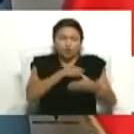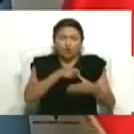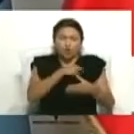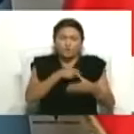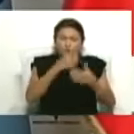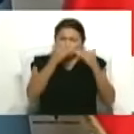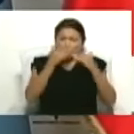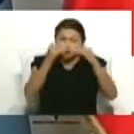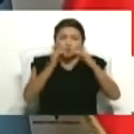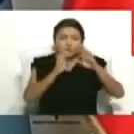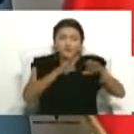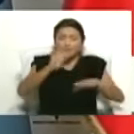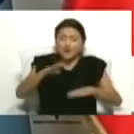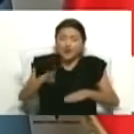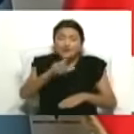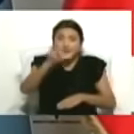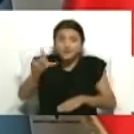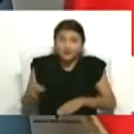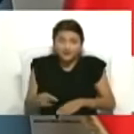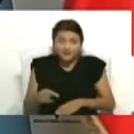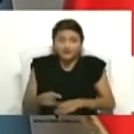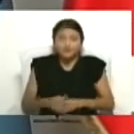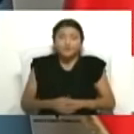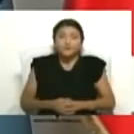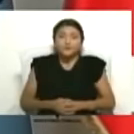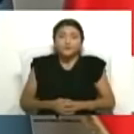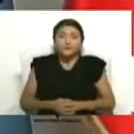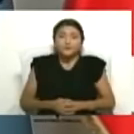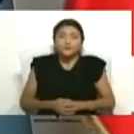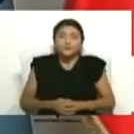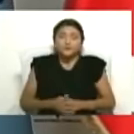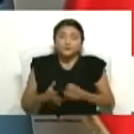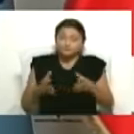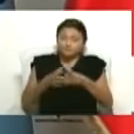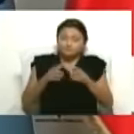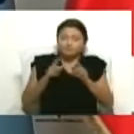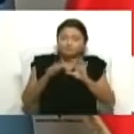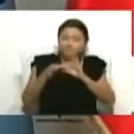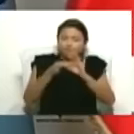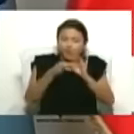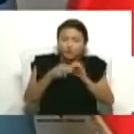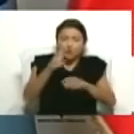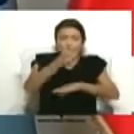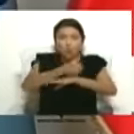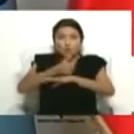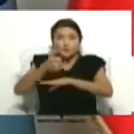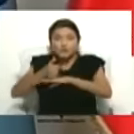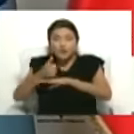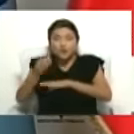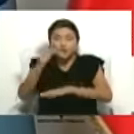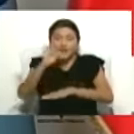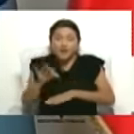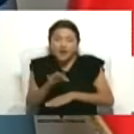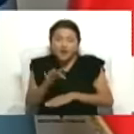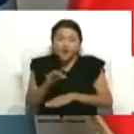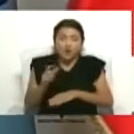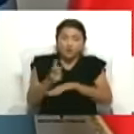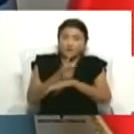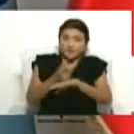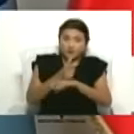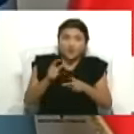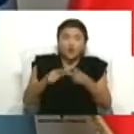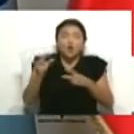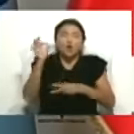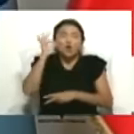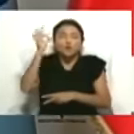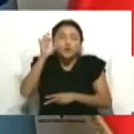en Defensa del Esequibo, integrada por el Consejo de Defensa de la Nación, el Consejo Federal de Gobierno, el Consejo de